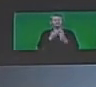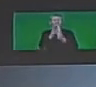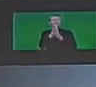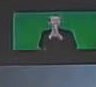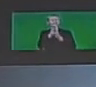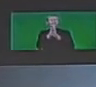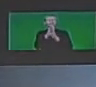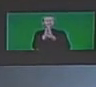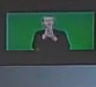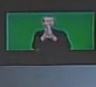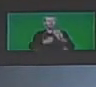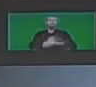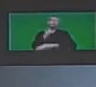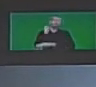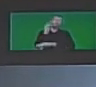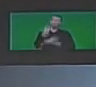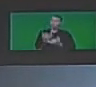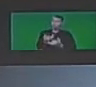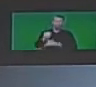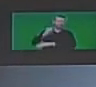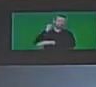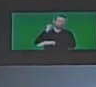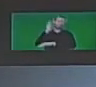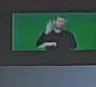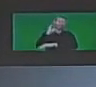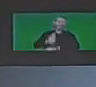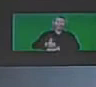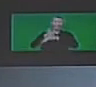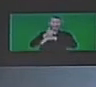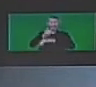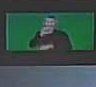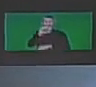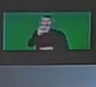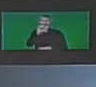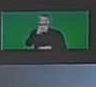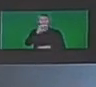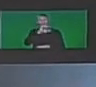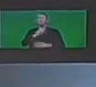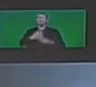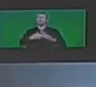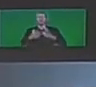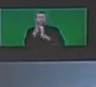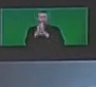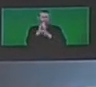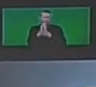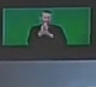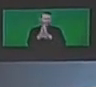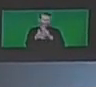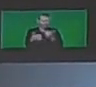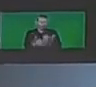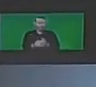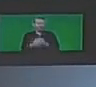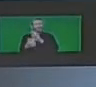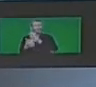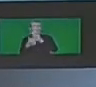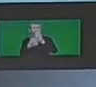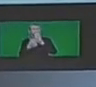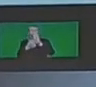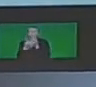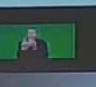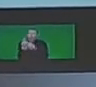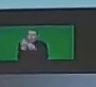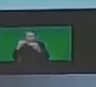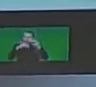mañana de hoy nuestro director nos dio, en la que nos presentaba la nueva política de espectro, en